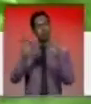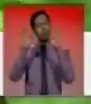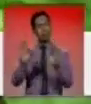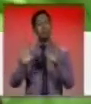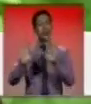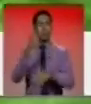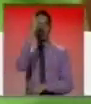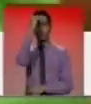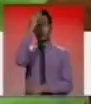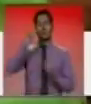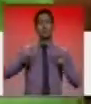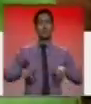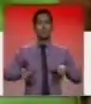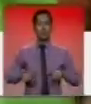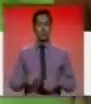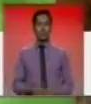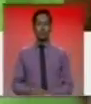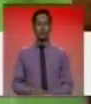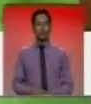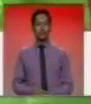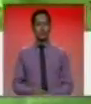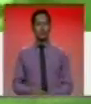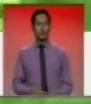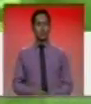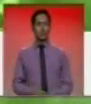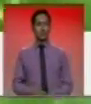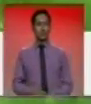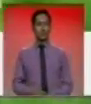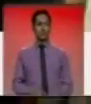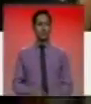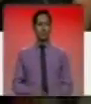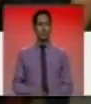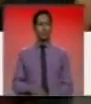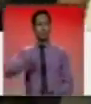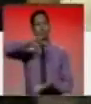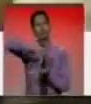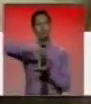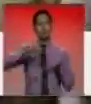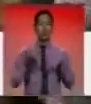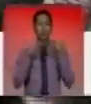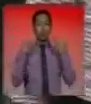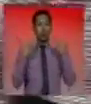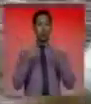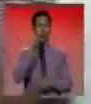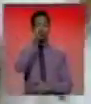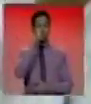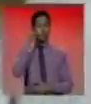al binomio presidencial de Alianza País. Reportó desde Guayaquil,